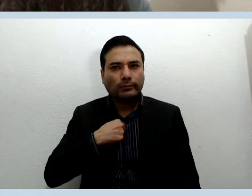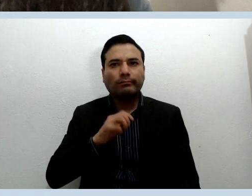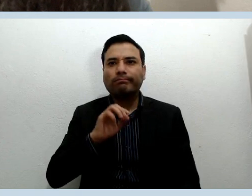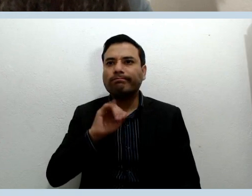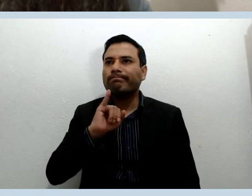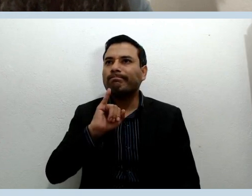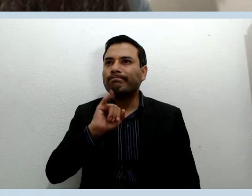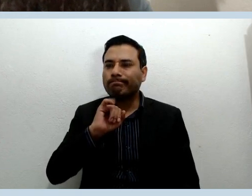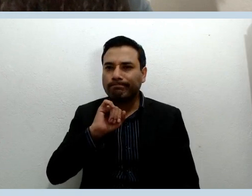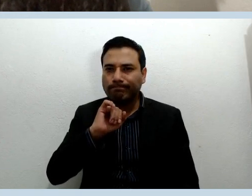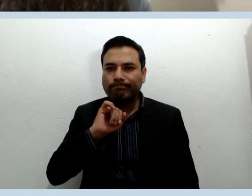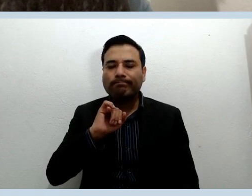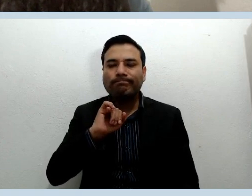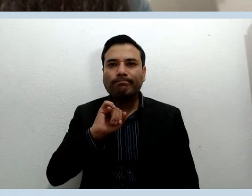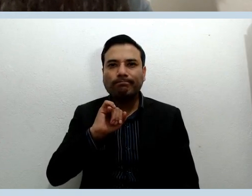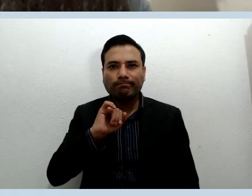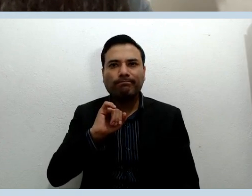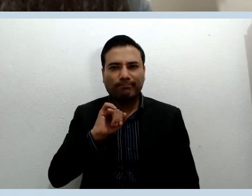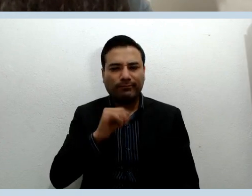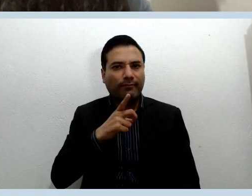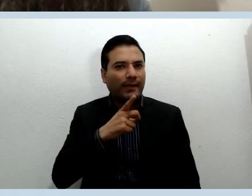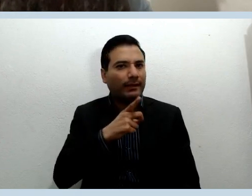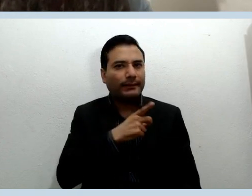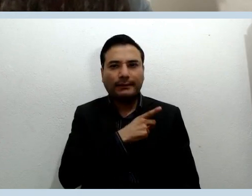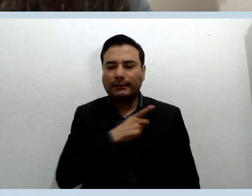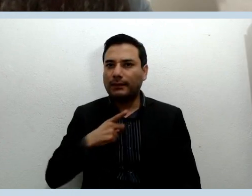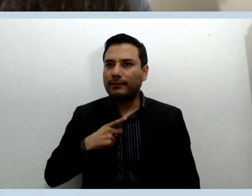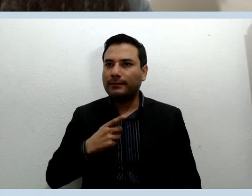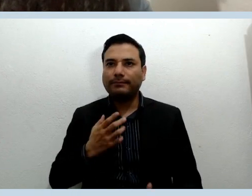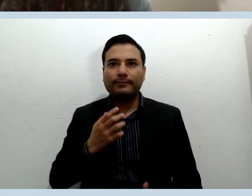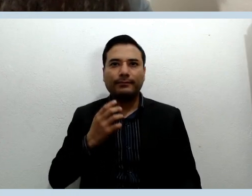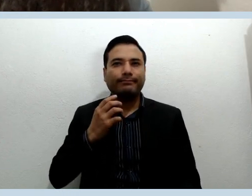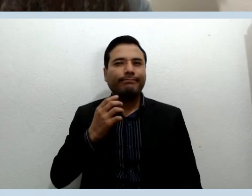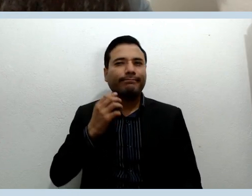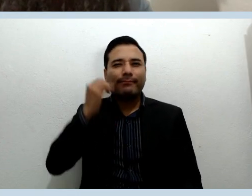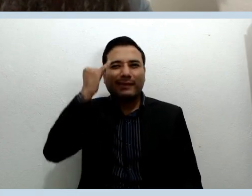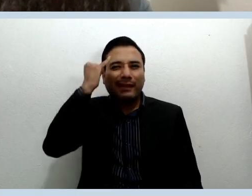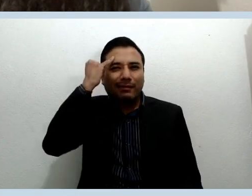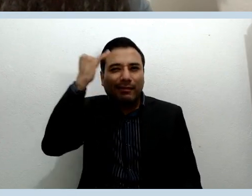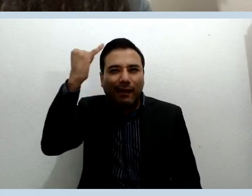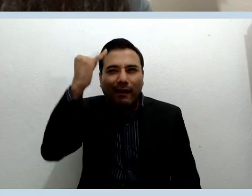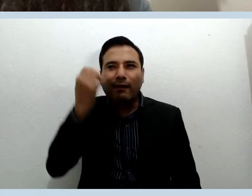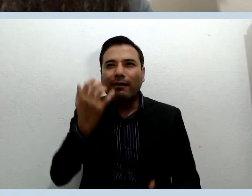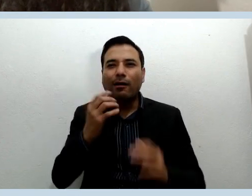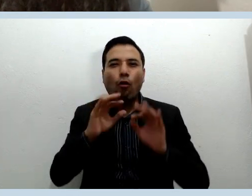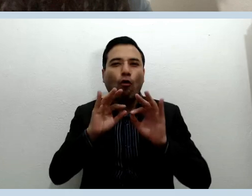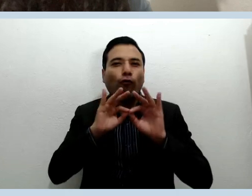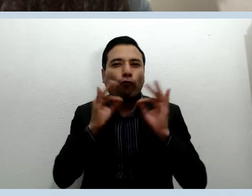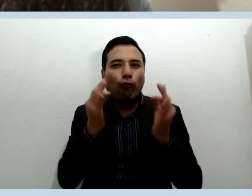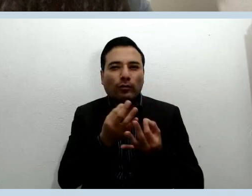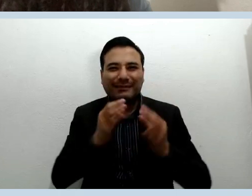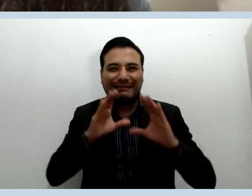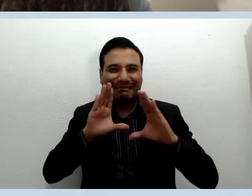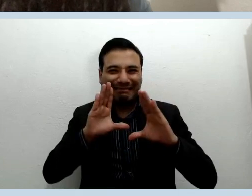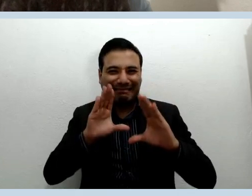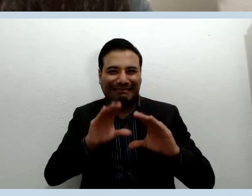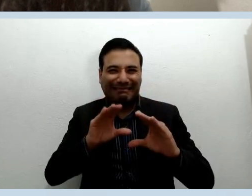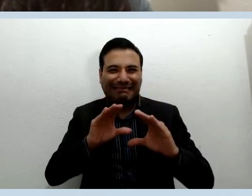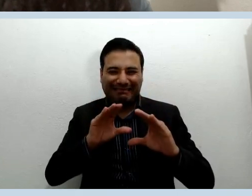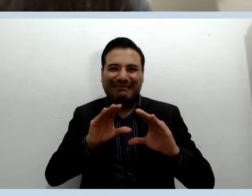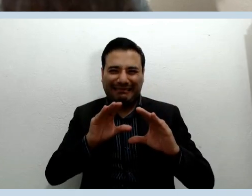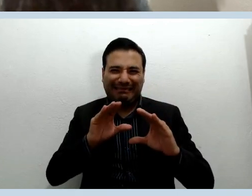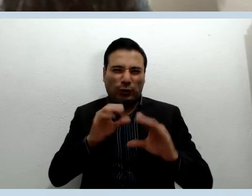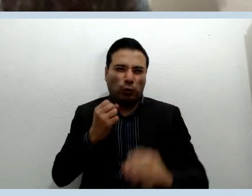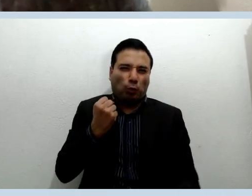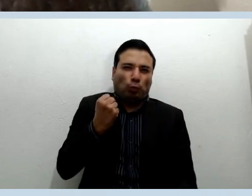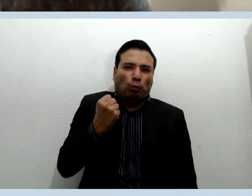Pues romper esos dogmas o esas formas esas pedagogías violentas eh que hemos